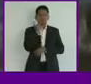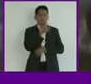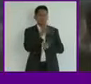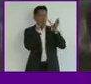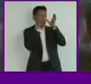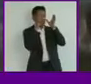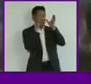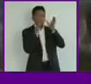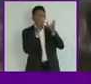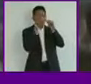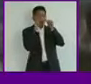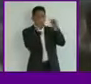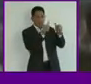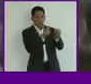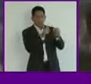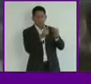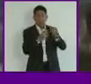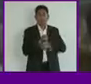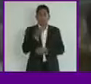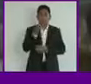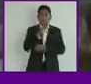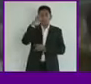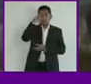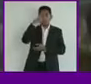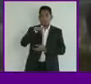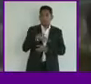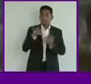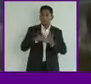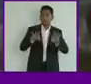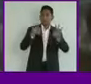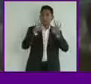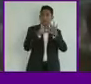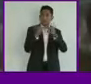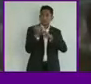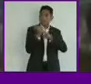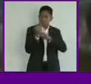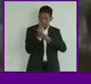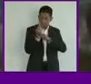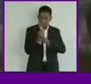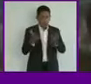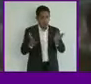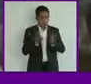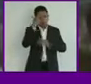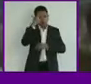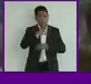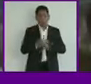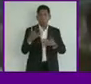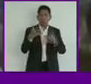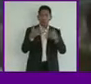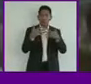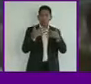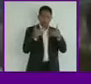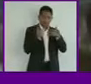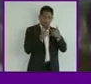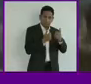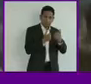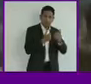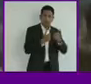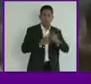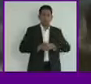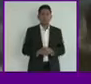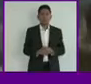las alternativas que a mí me gustaría que se trabajara todavía en mayor escala es que